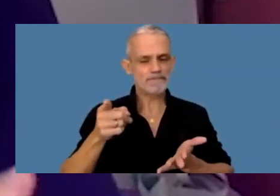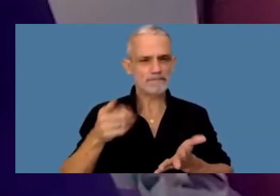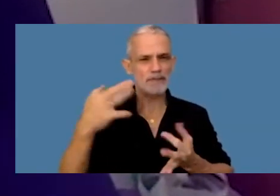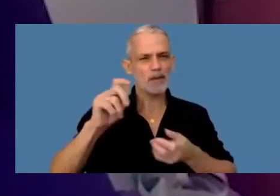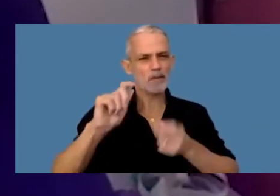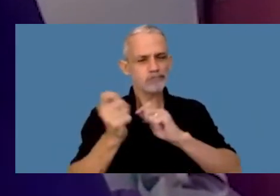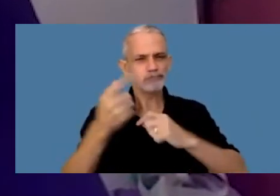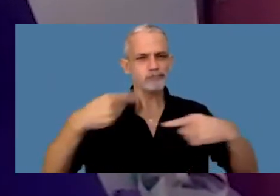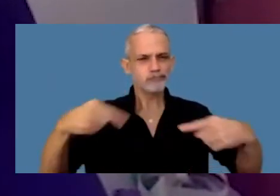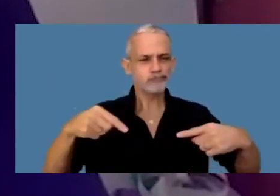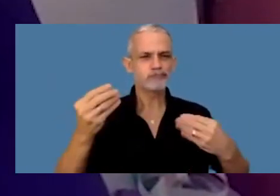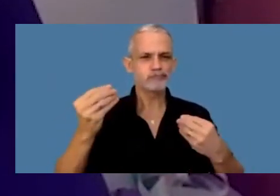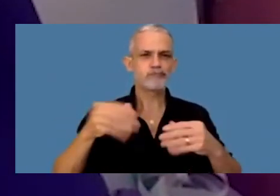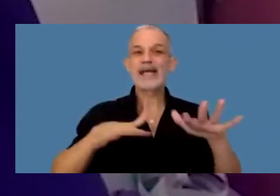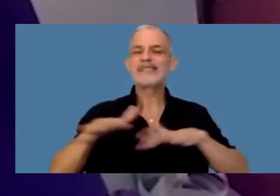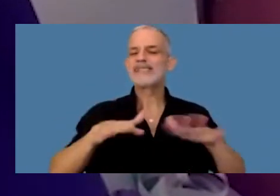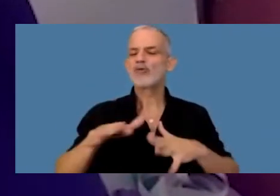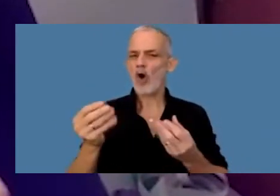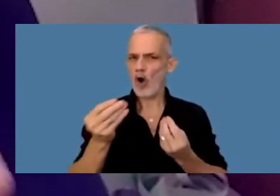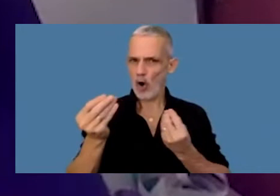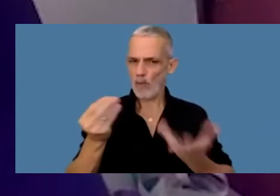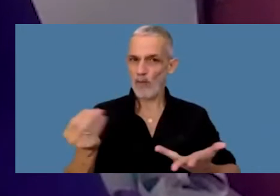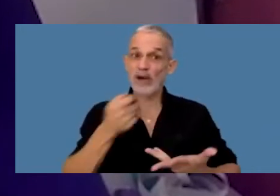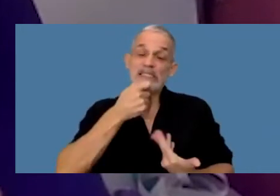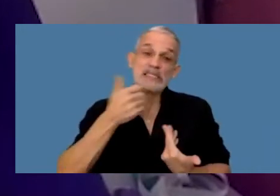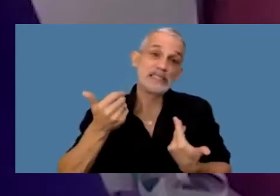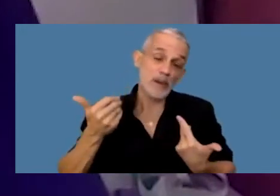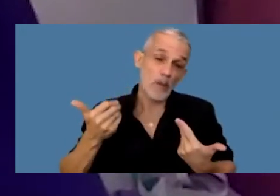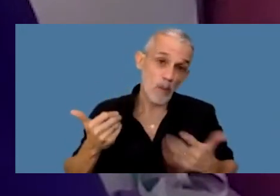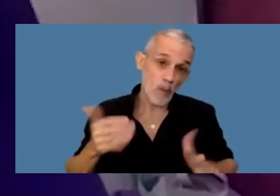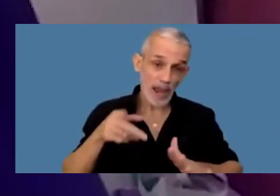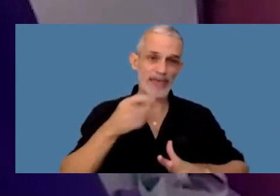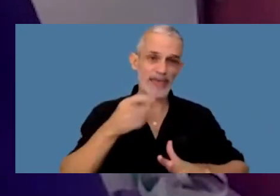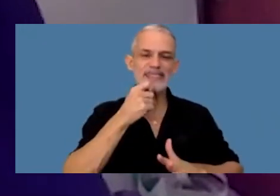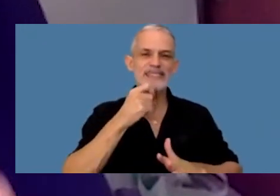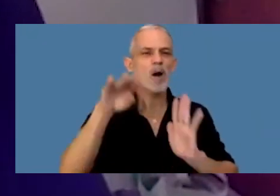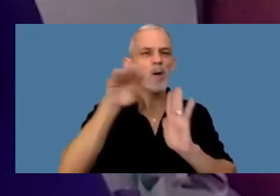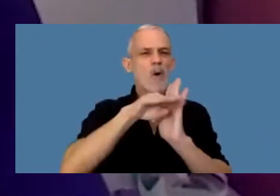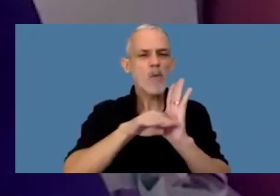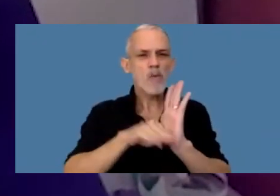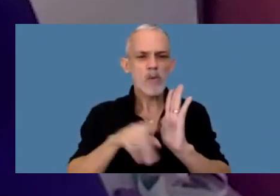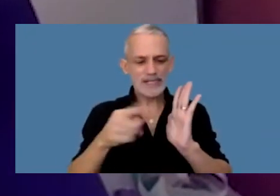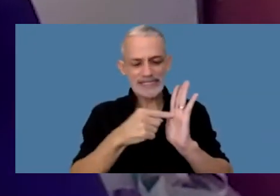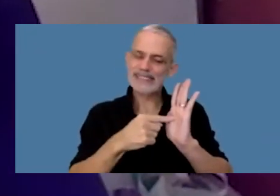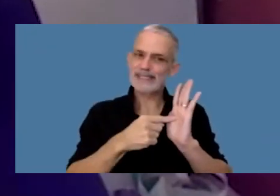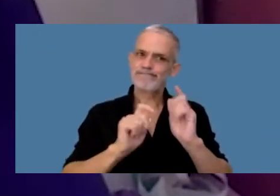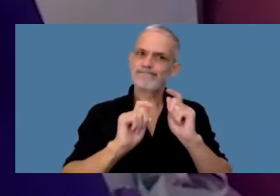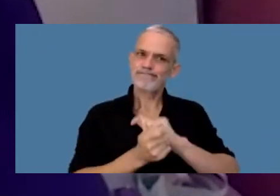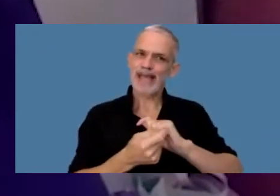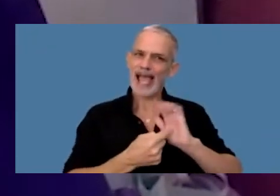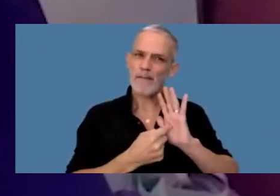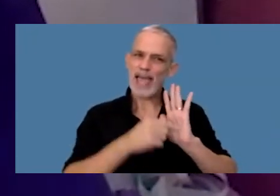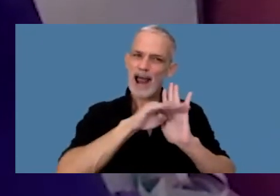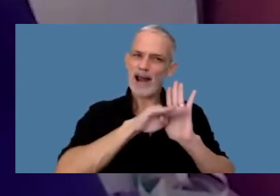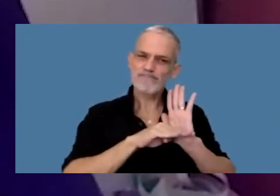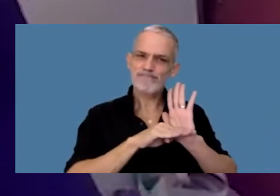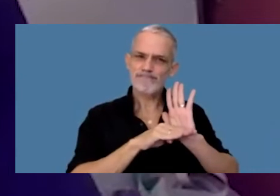del Pueblo. En este caso también es un relato de qué